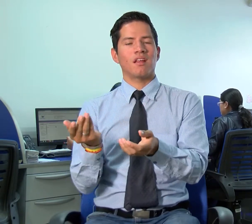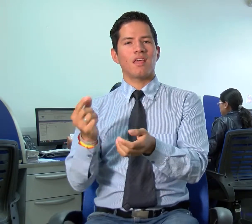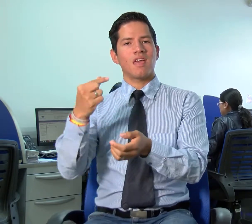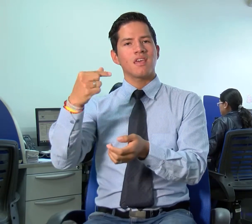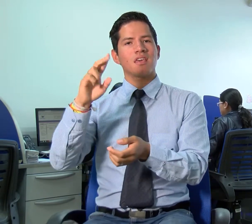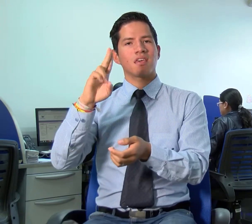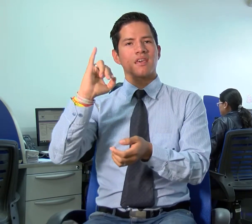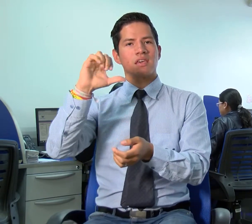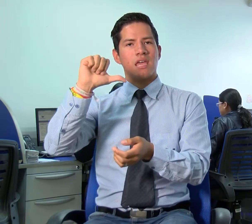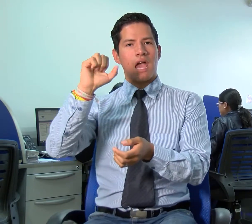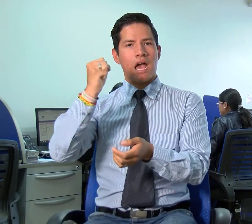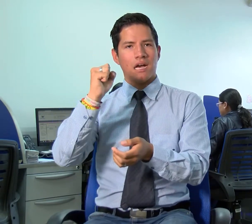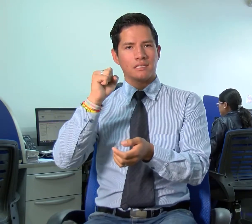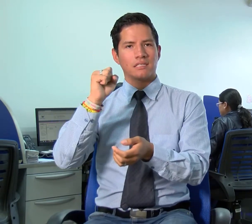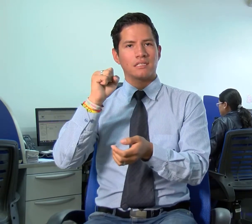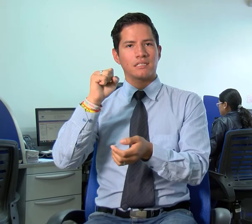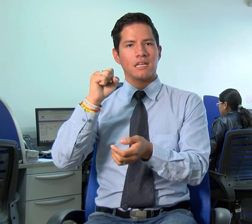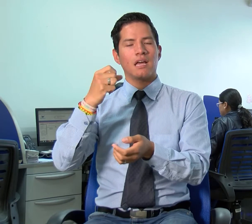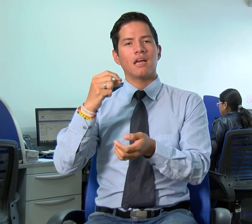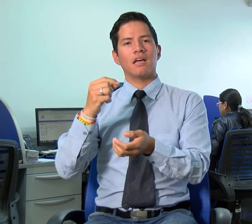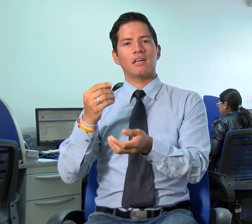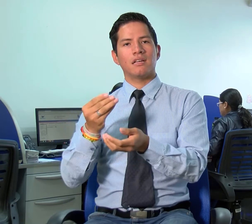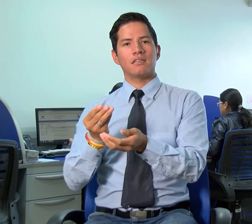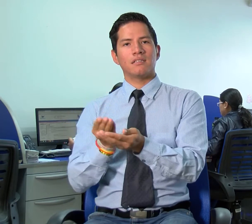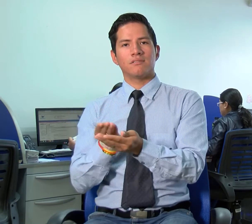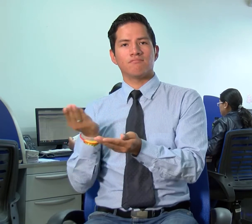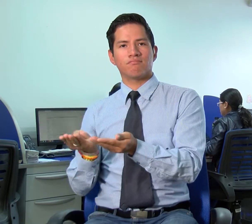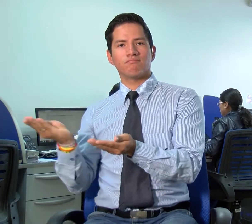todos los valores de la facturación.